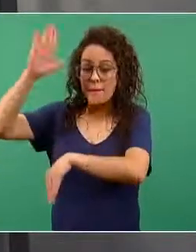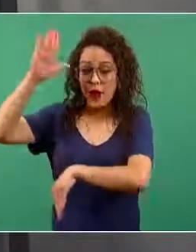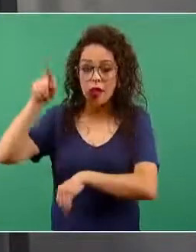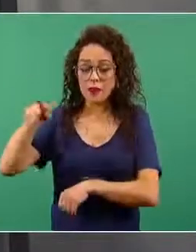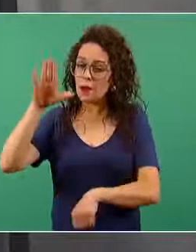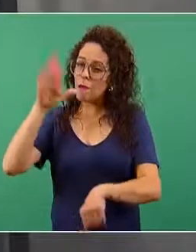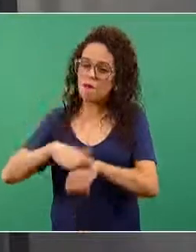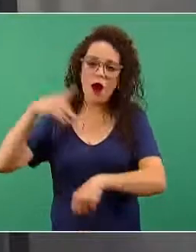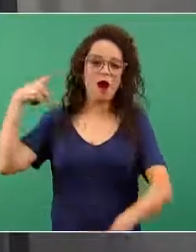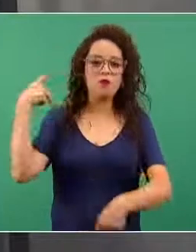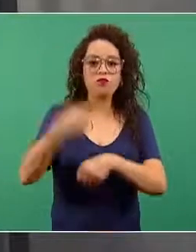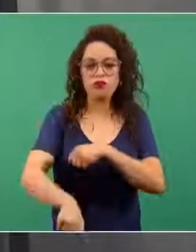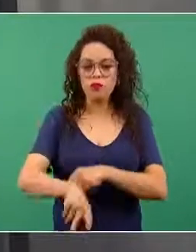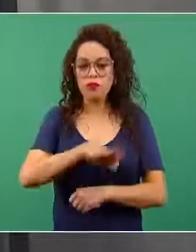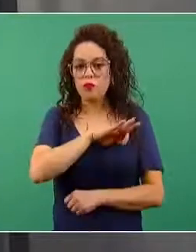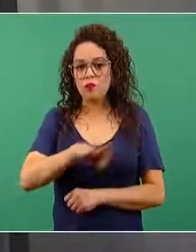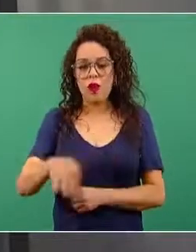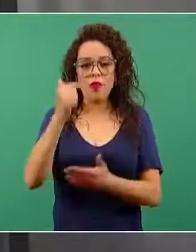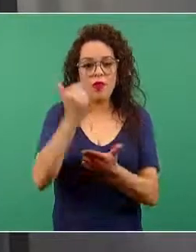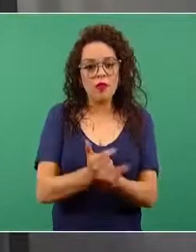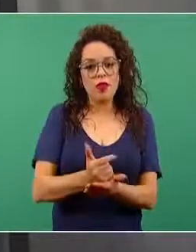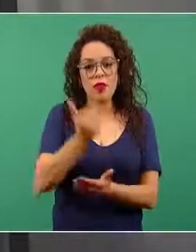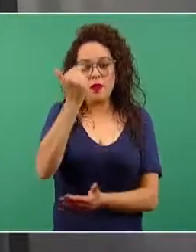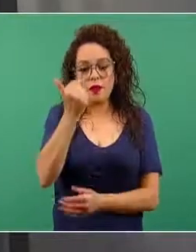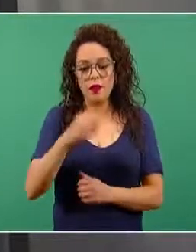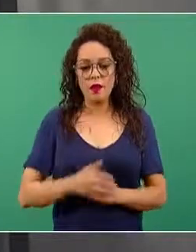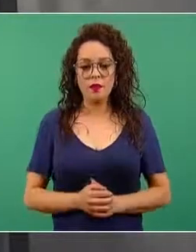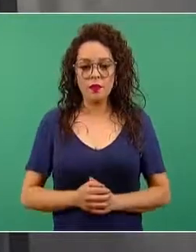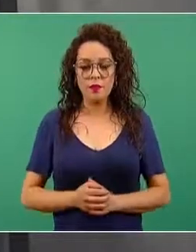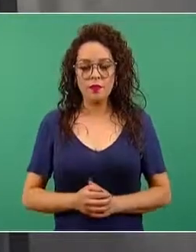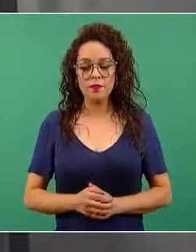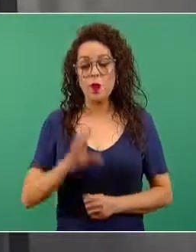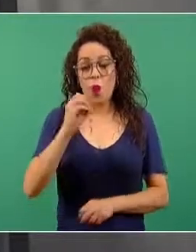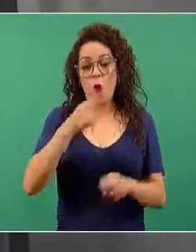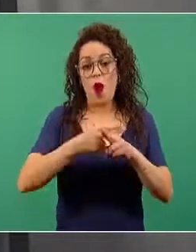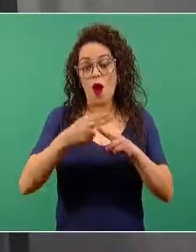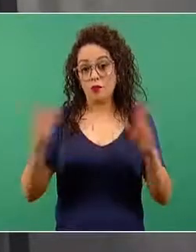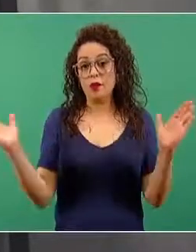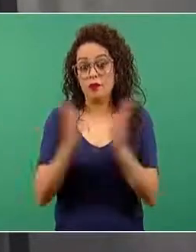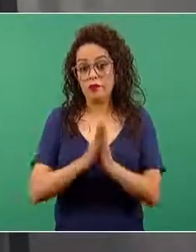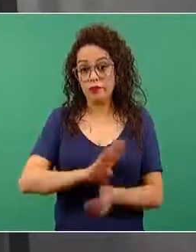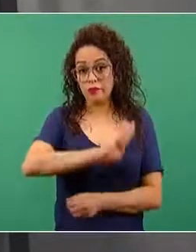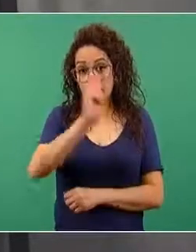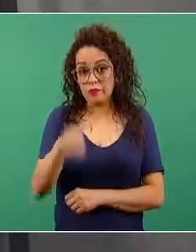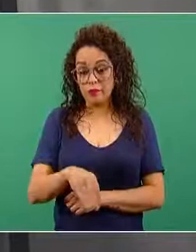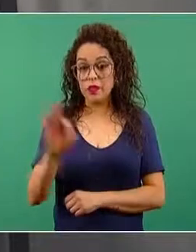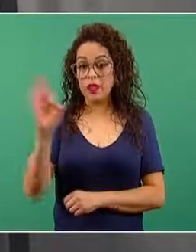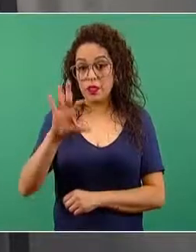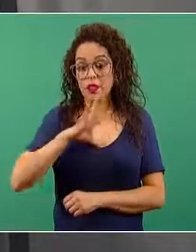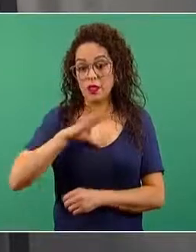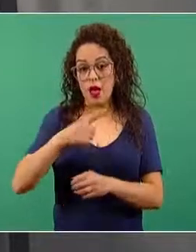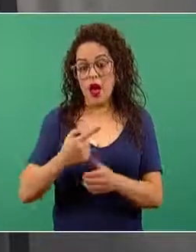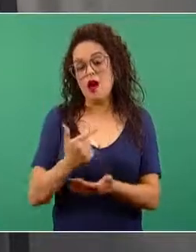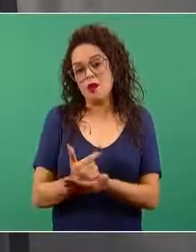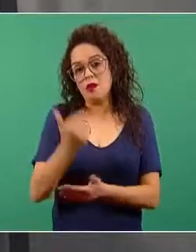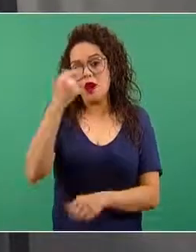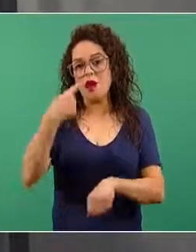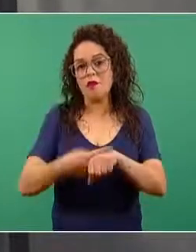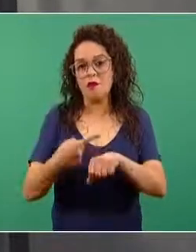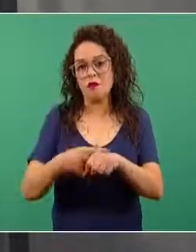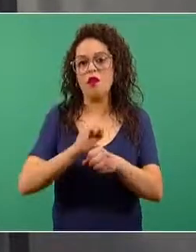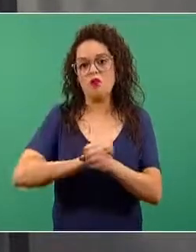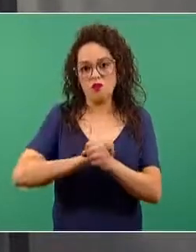mayor riesgo de complicarse y eventualmente también de perder la vida si es que presentan COVID grave.